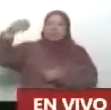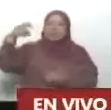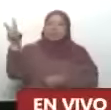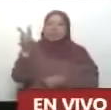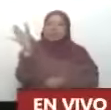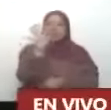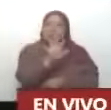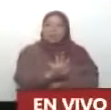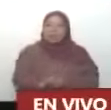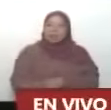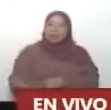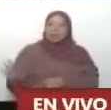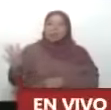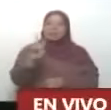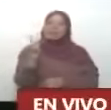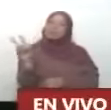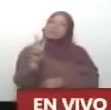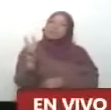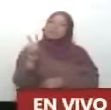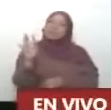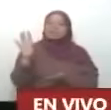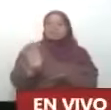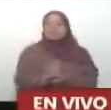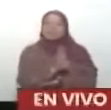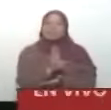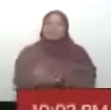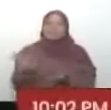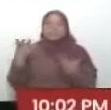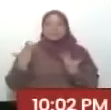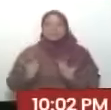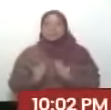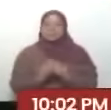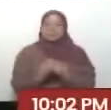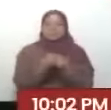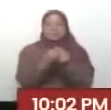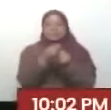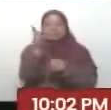Venezuela? Ven y cántalo conmigo.